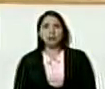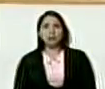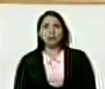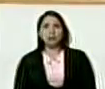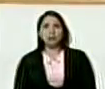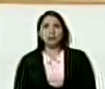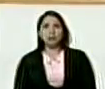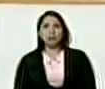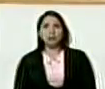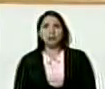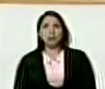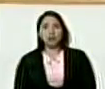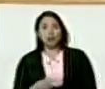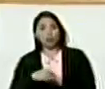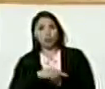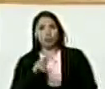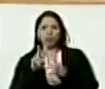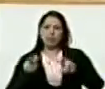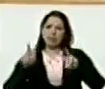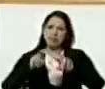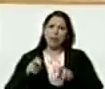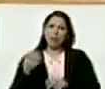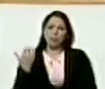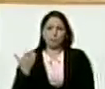Por ahí revisamos hace rato